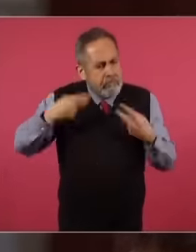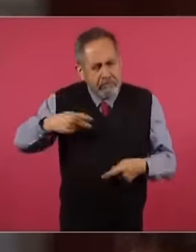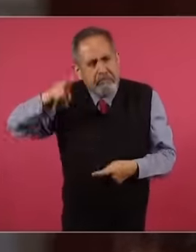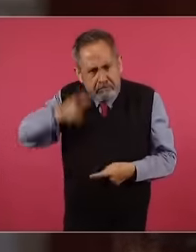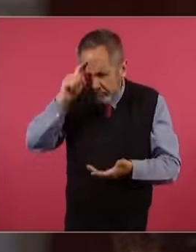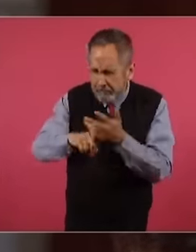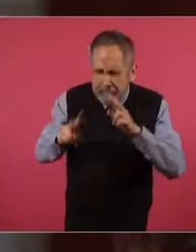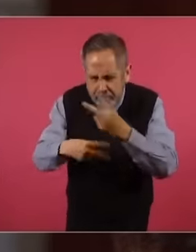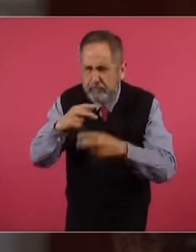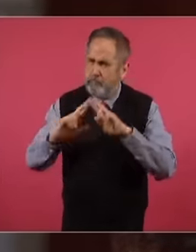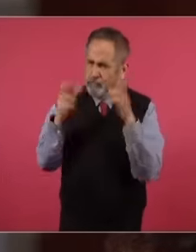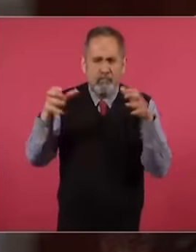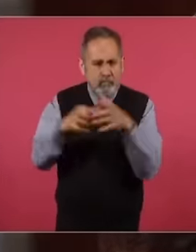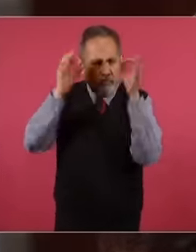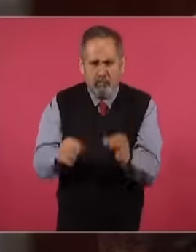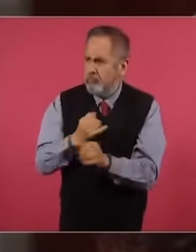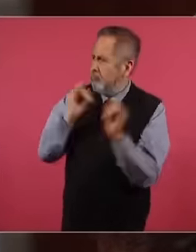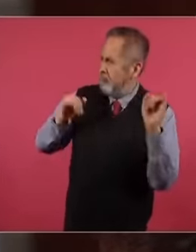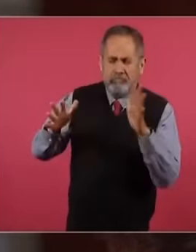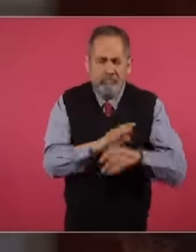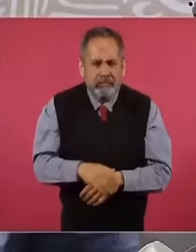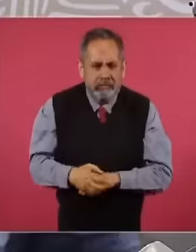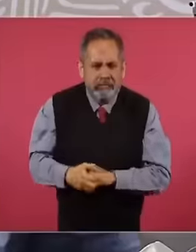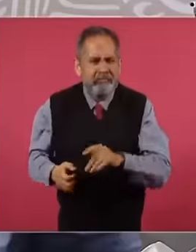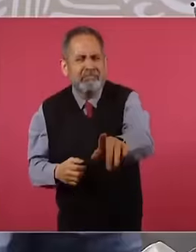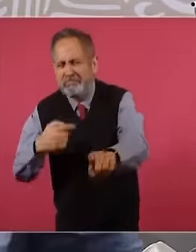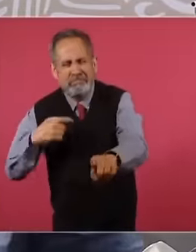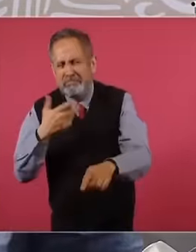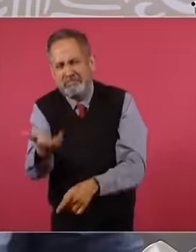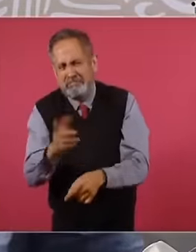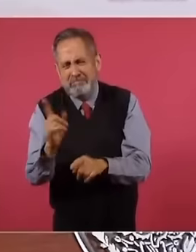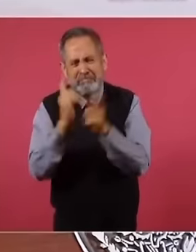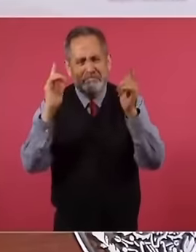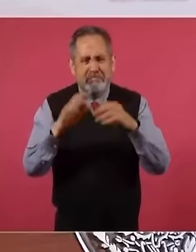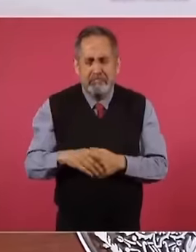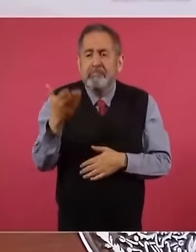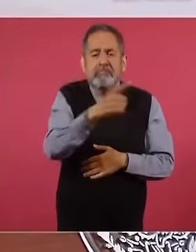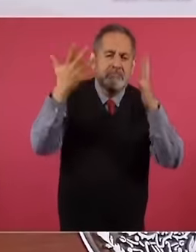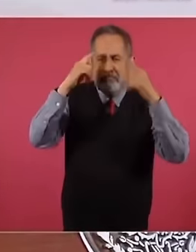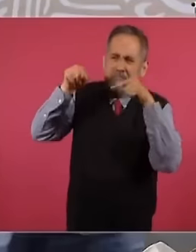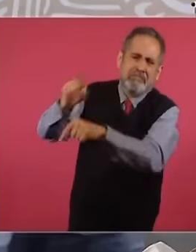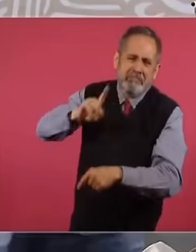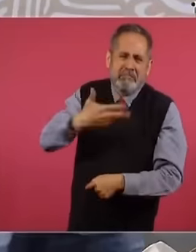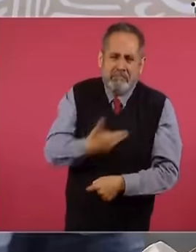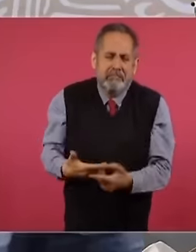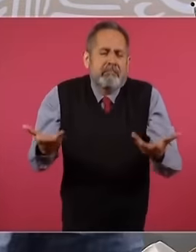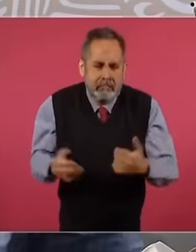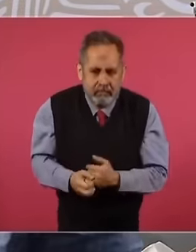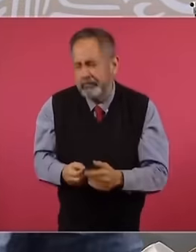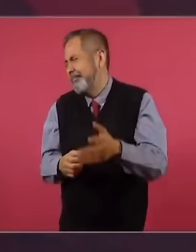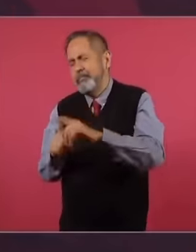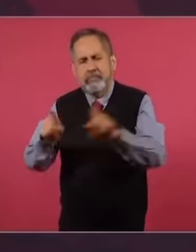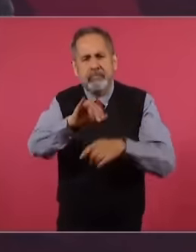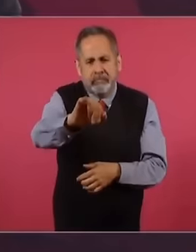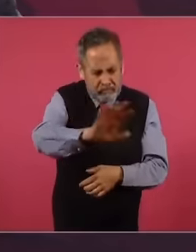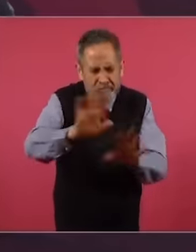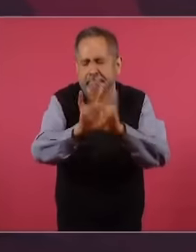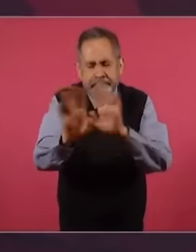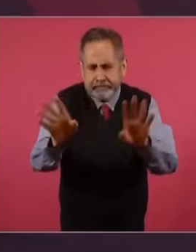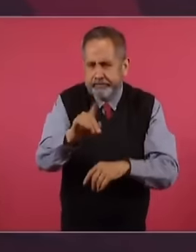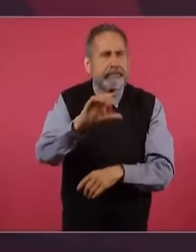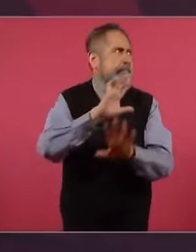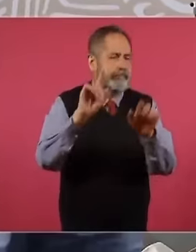presidente, que creyó que era una reunión de medios independientes. Yo no les pido eso. O sea, pero, ¿les pide un aplauso para la presidenta? O sea, eso, ah, no, a la eso presidenta. No es correcto. A